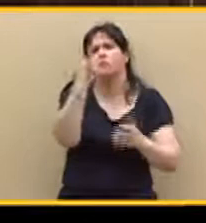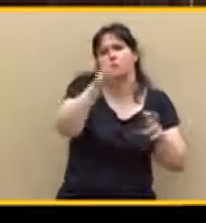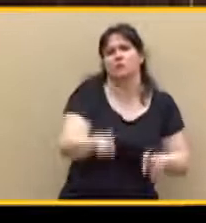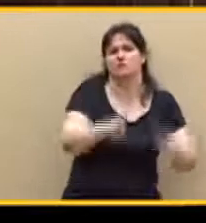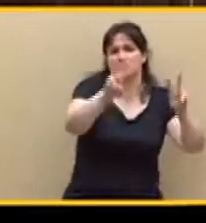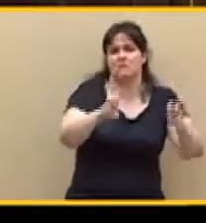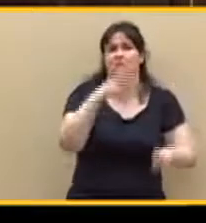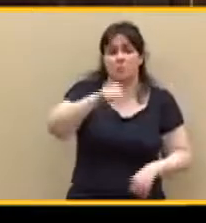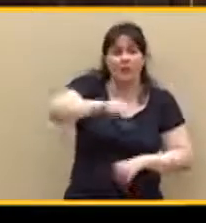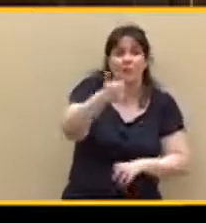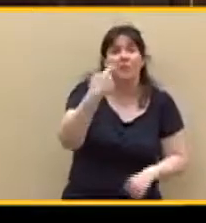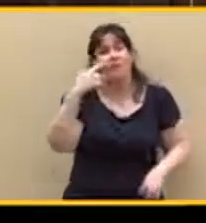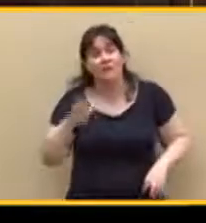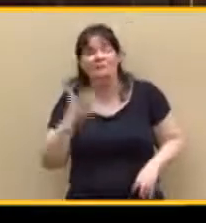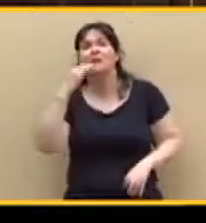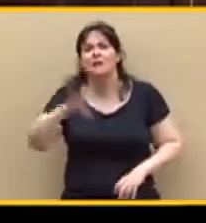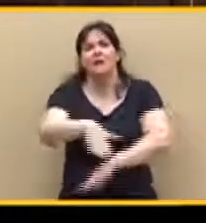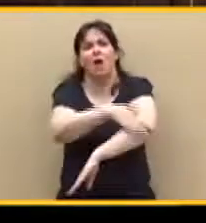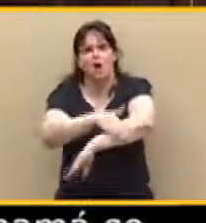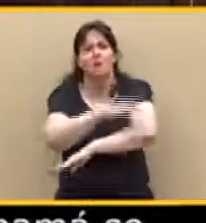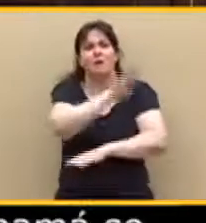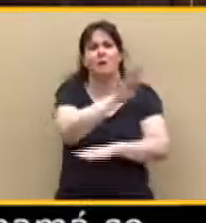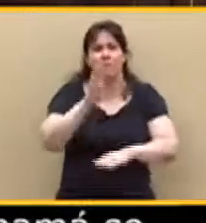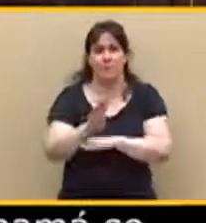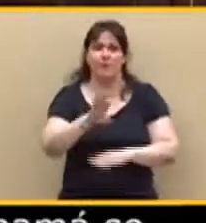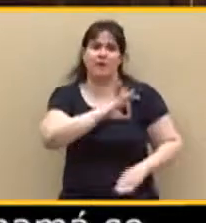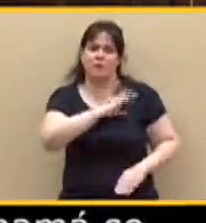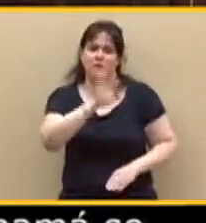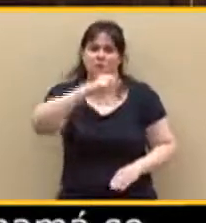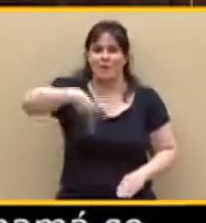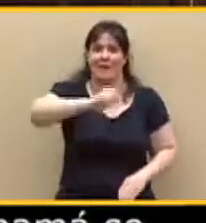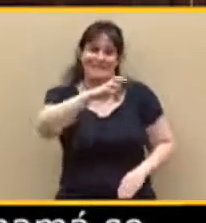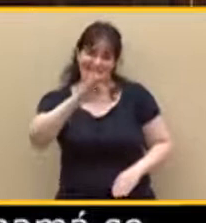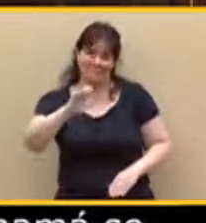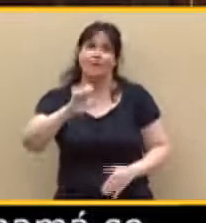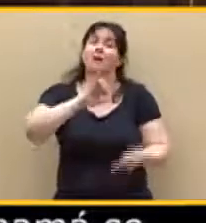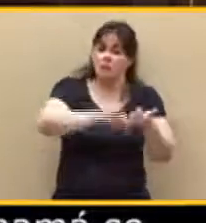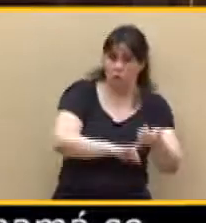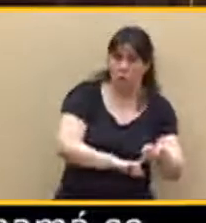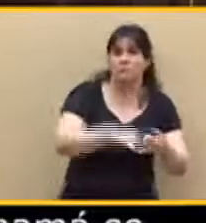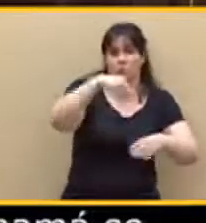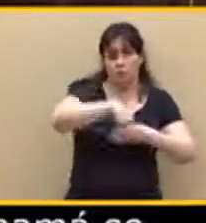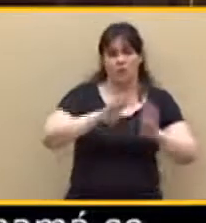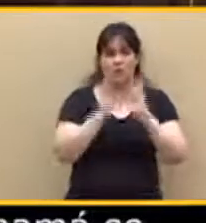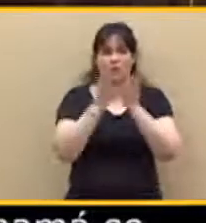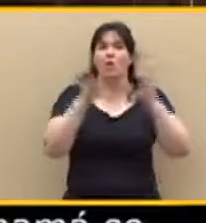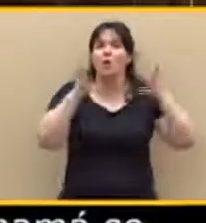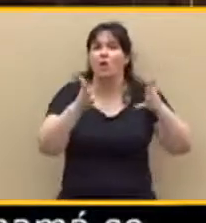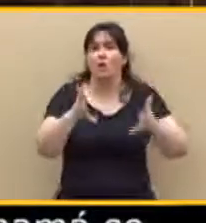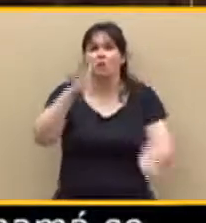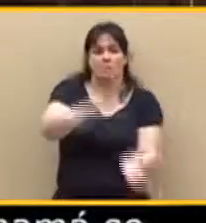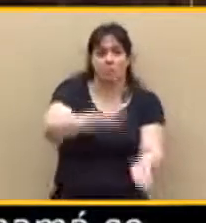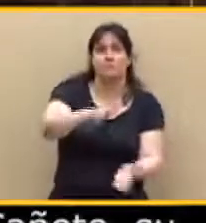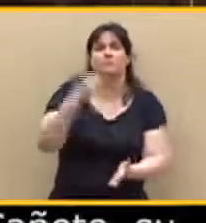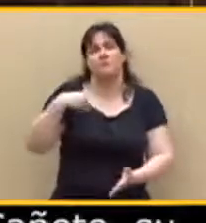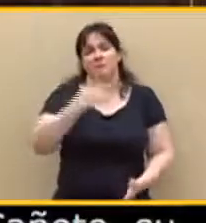fíjense ustedes, por el Gobierno Popular con Arias Cañete, que era su esposo, sentado en el Consejo de Ministros que aprobó dicha amnistía. Y